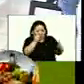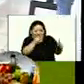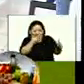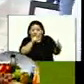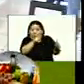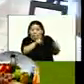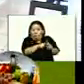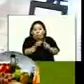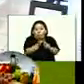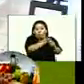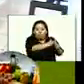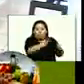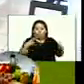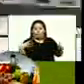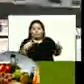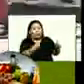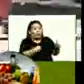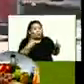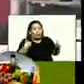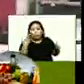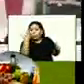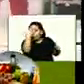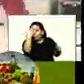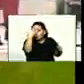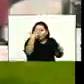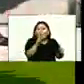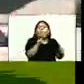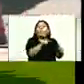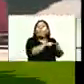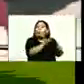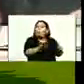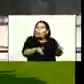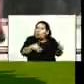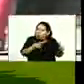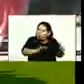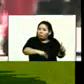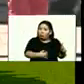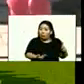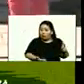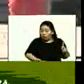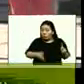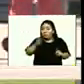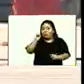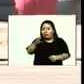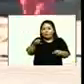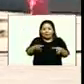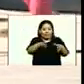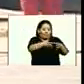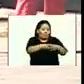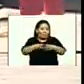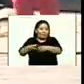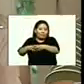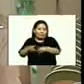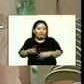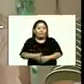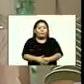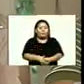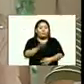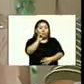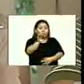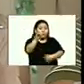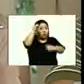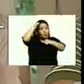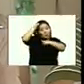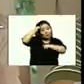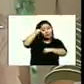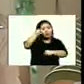marginadas por la sociedad sin tomar en cuenta en la situación de cómo se dio el embarazo, dicen estas organizaciones. A hacer conciencia